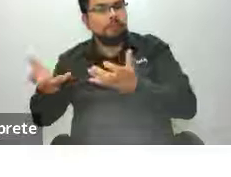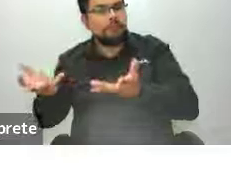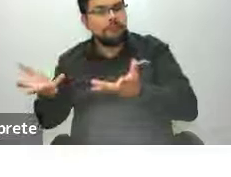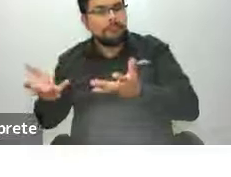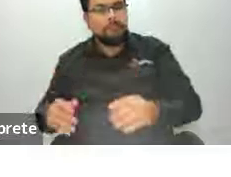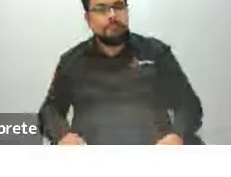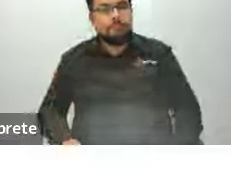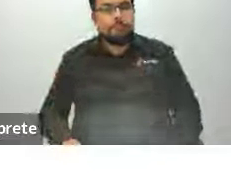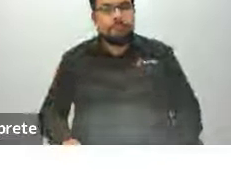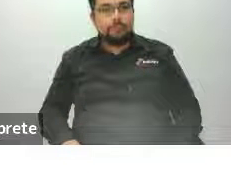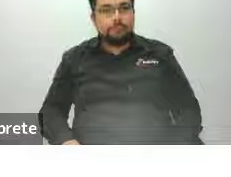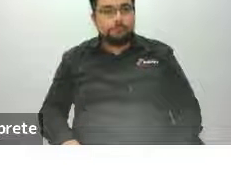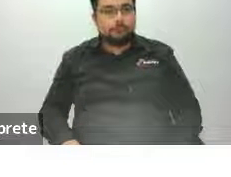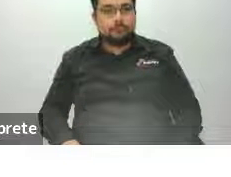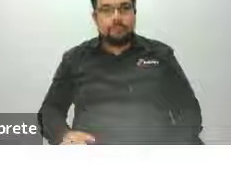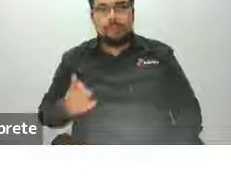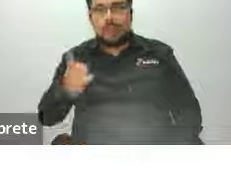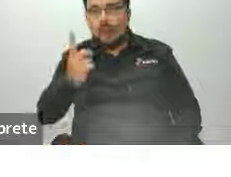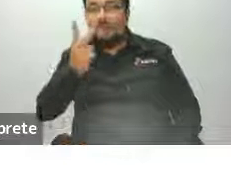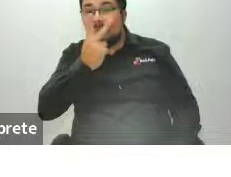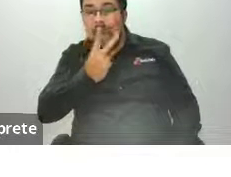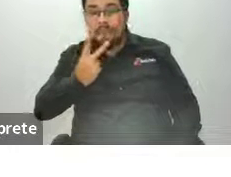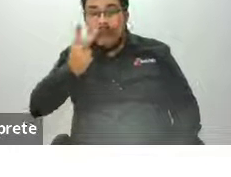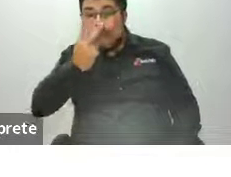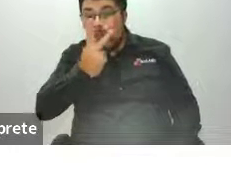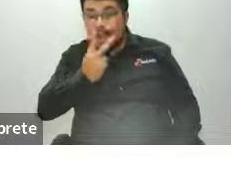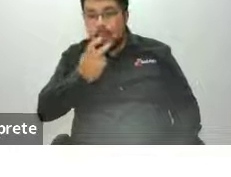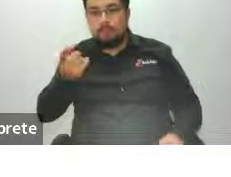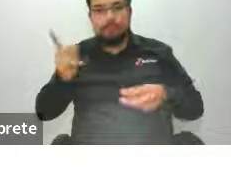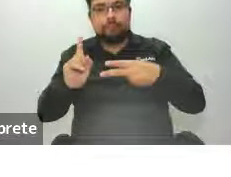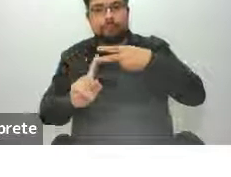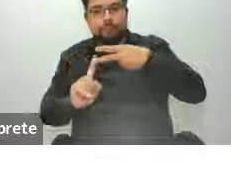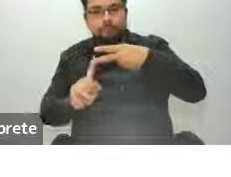un motor verbal, ¿cierto? Un motor